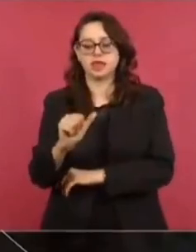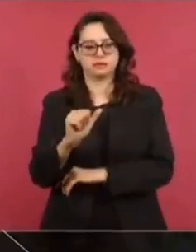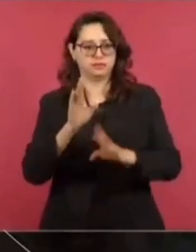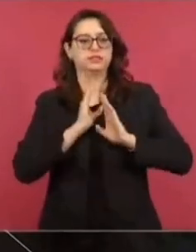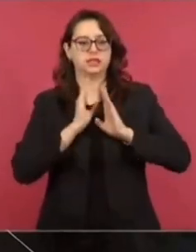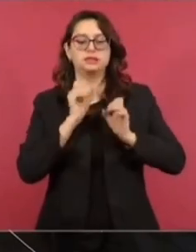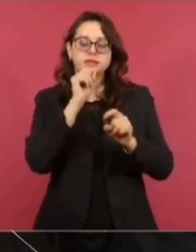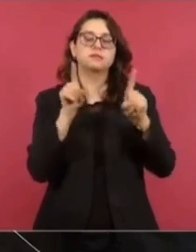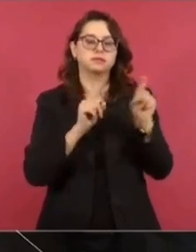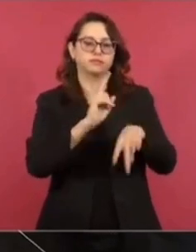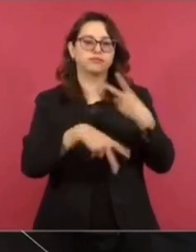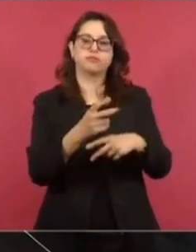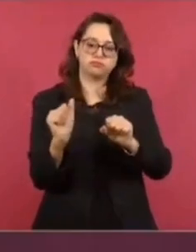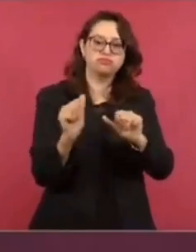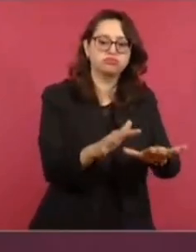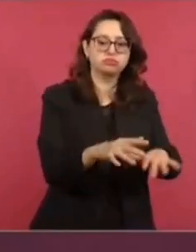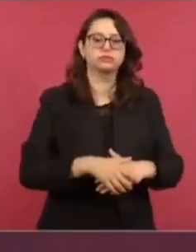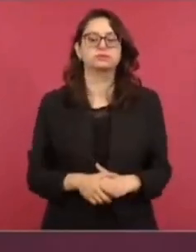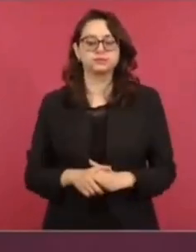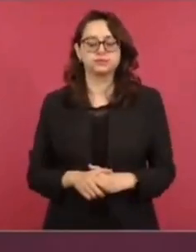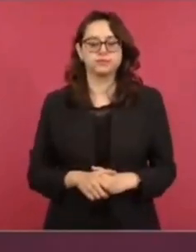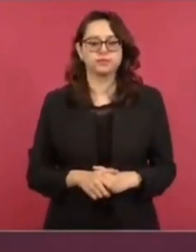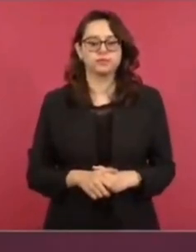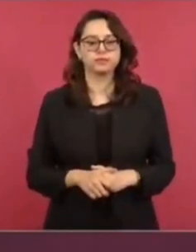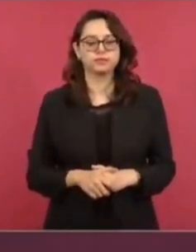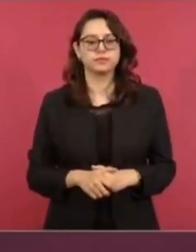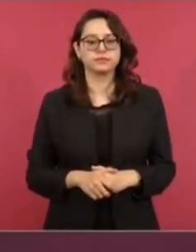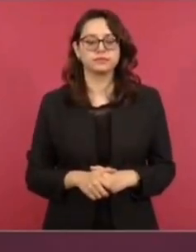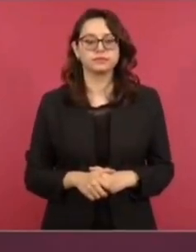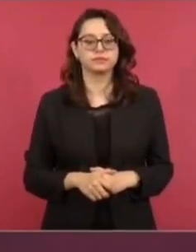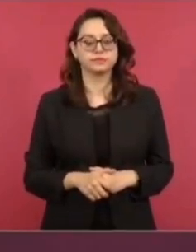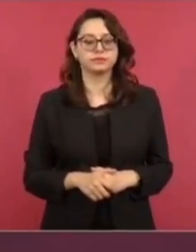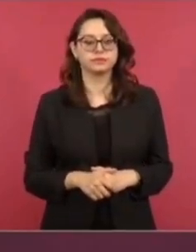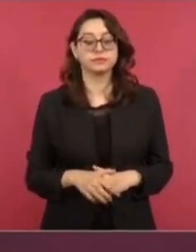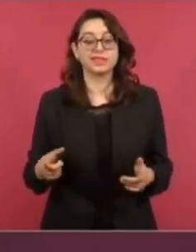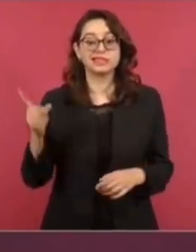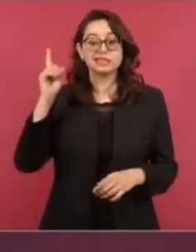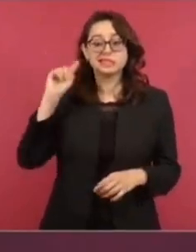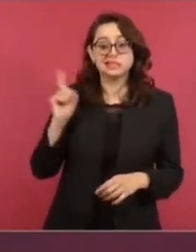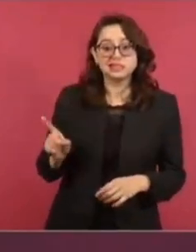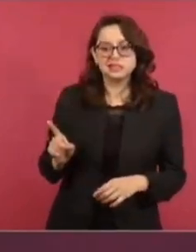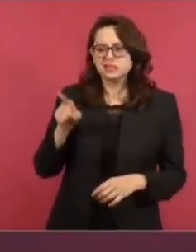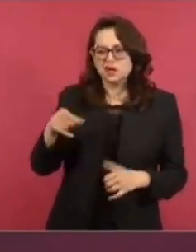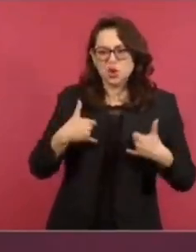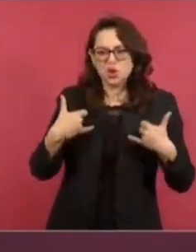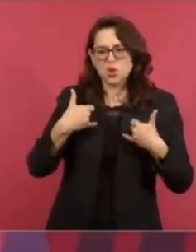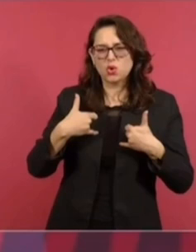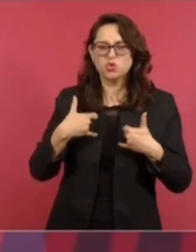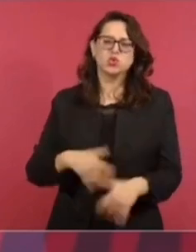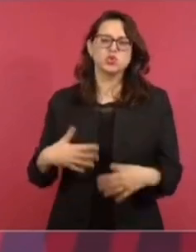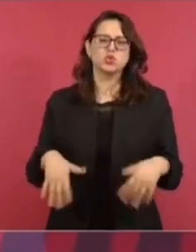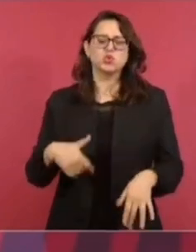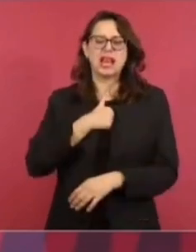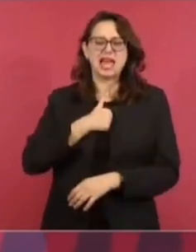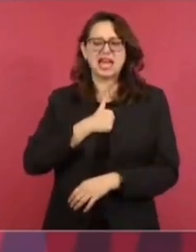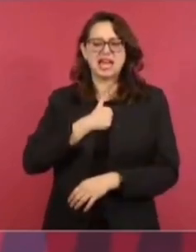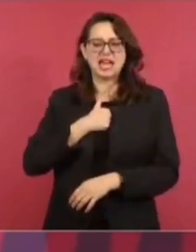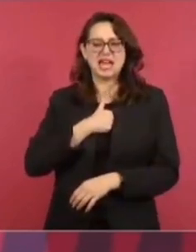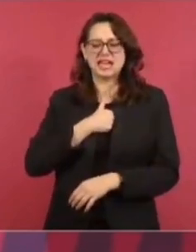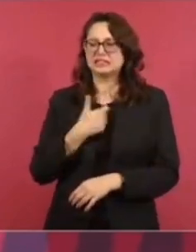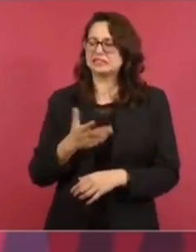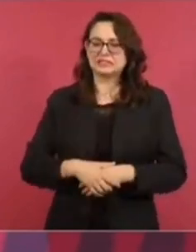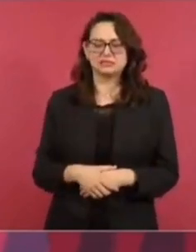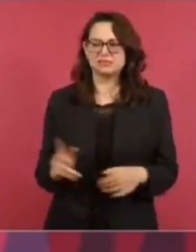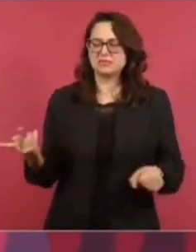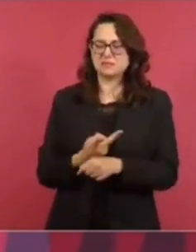es lamentable lo que sucedió en Zacatecas de los jóvenes. Lo mismo, estamos haciendo